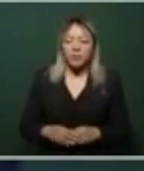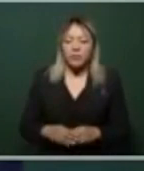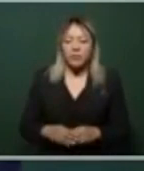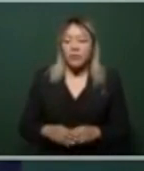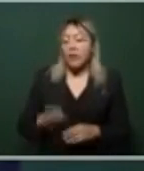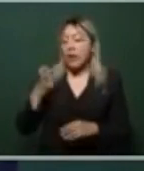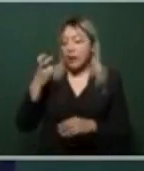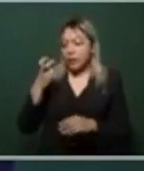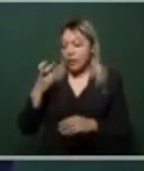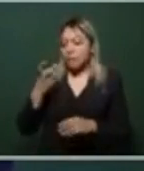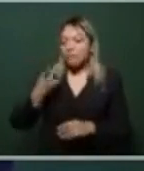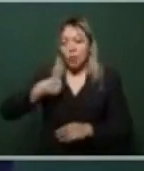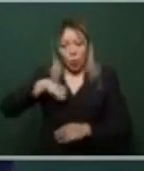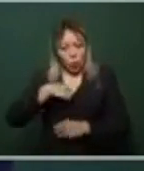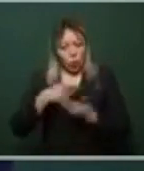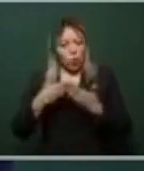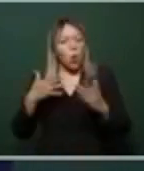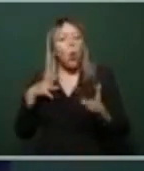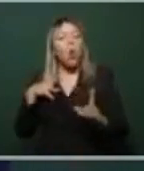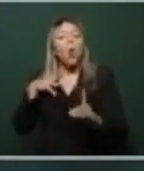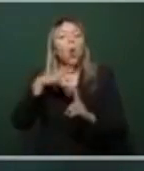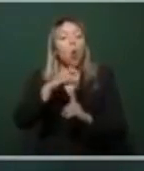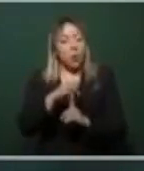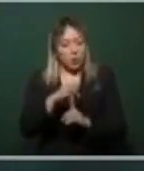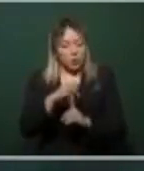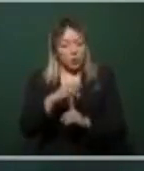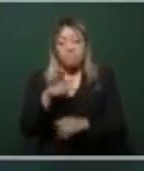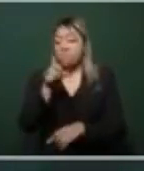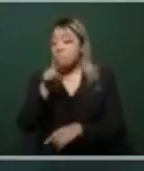Ese es el propósito, que no